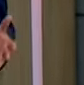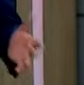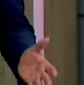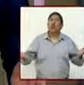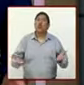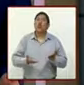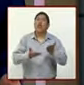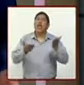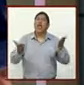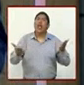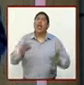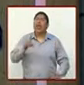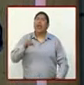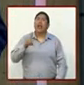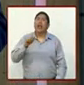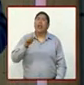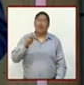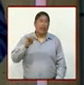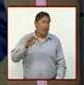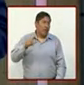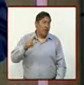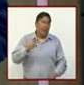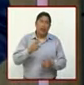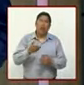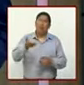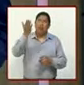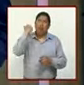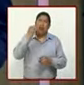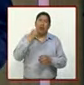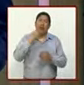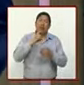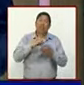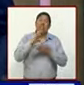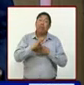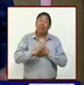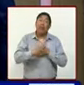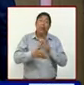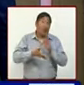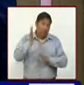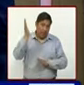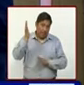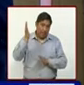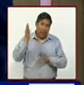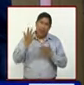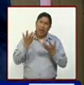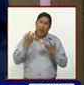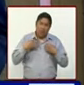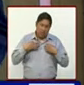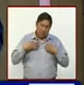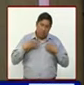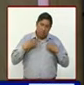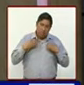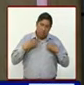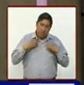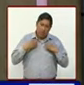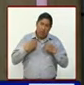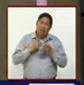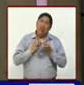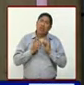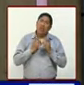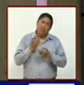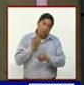¿Dónde está Daniel Mollinedo? Salió el 24 de diciembre del año pasado a cambiar un pequeño deportivo que había comprado para su